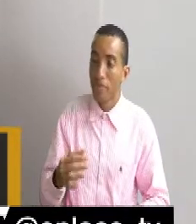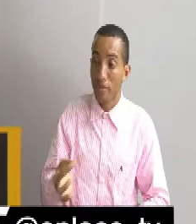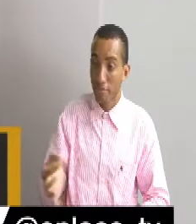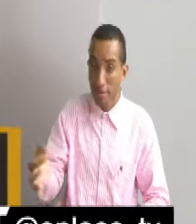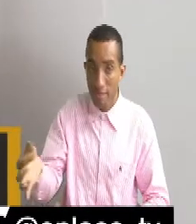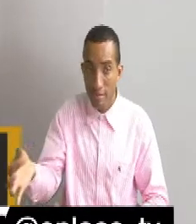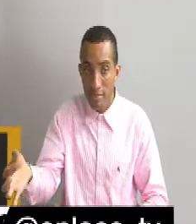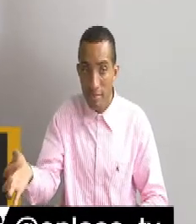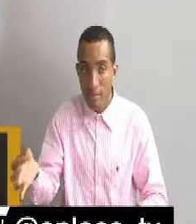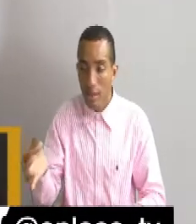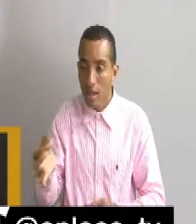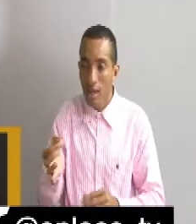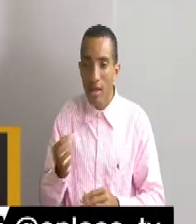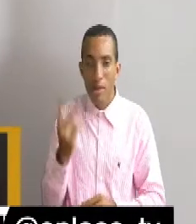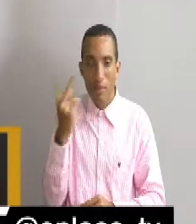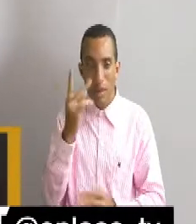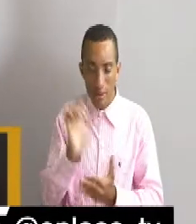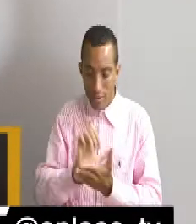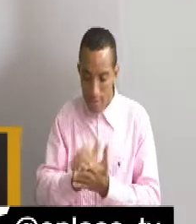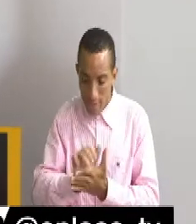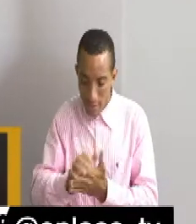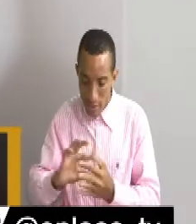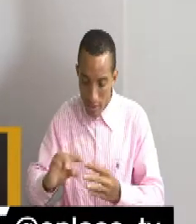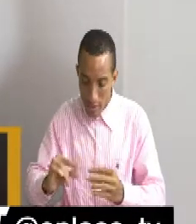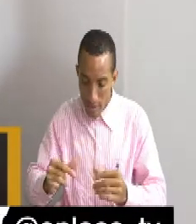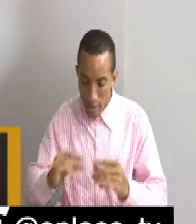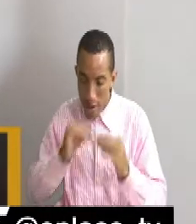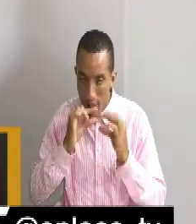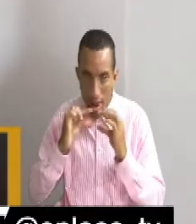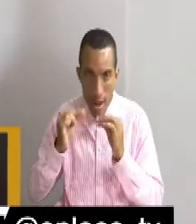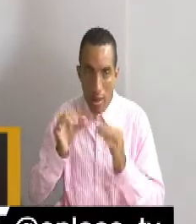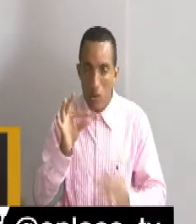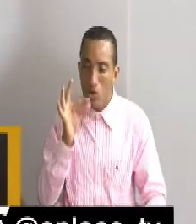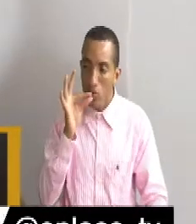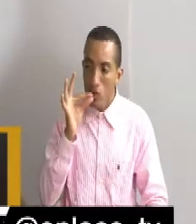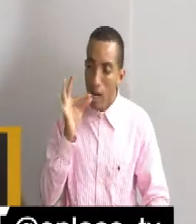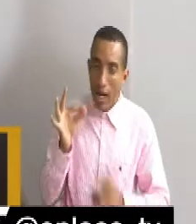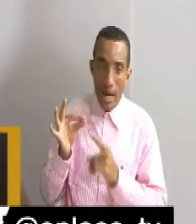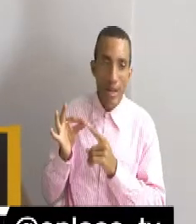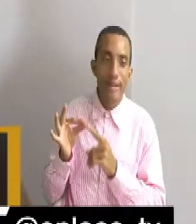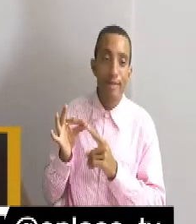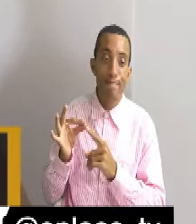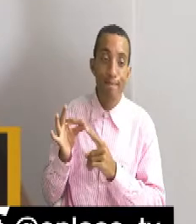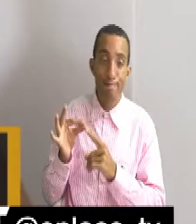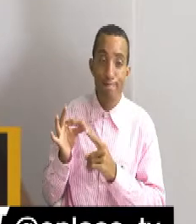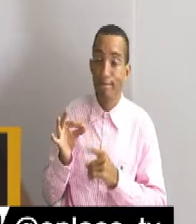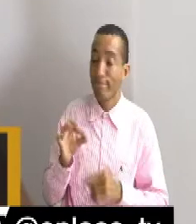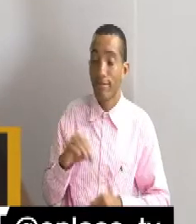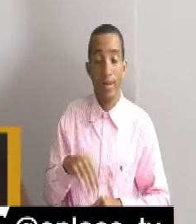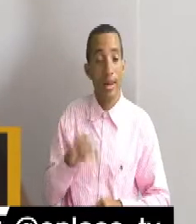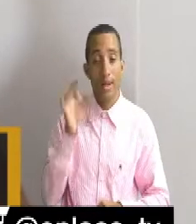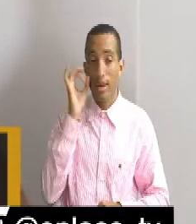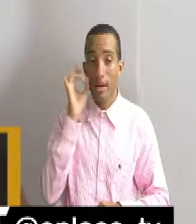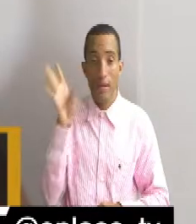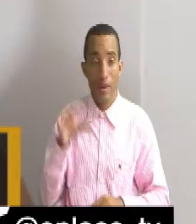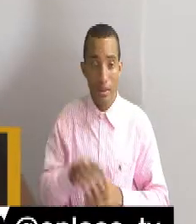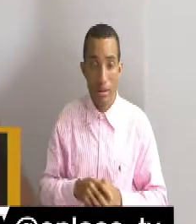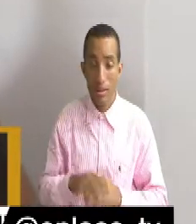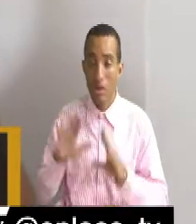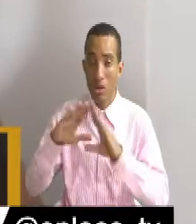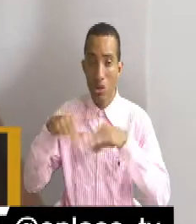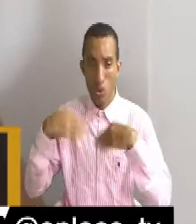marihuana. Son una situación muy desagradable porque se supone que en un